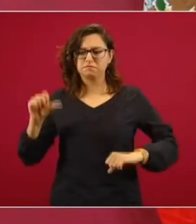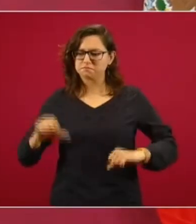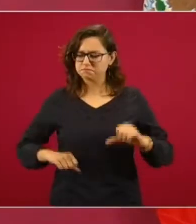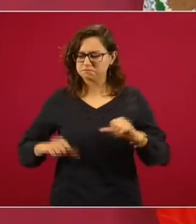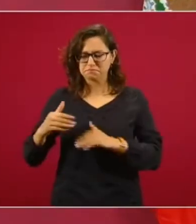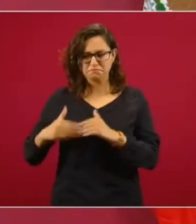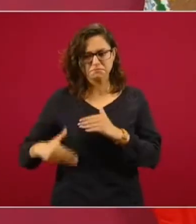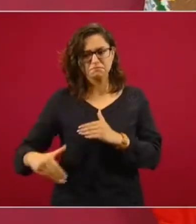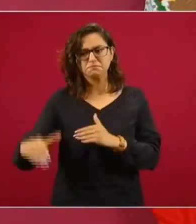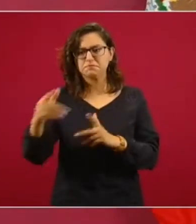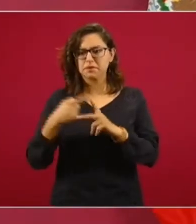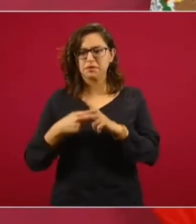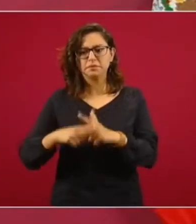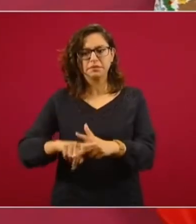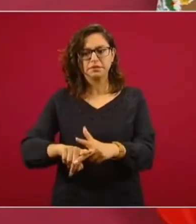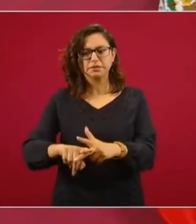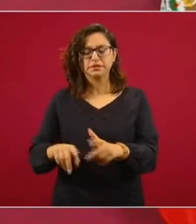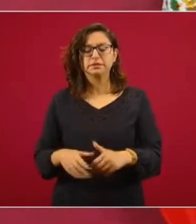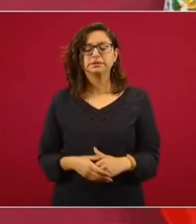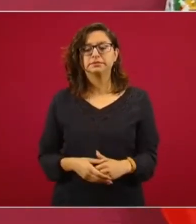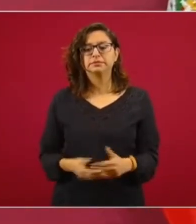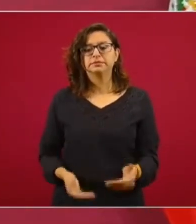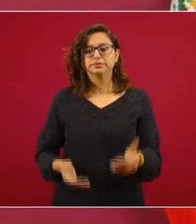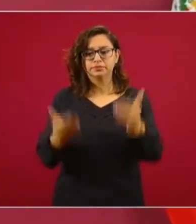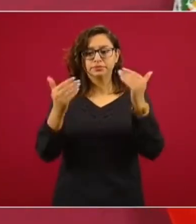Entonces vamos a escuchar